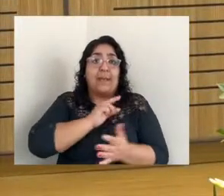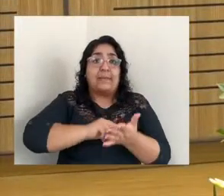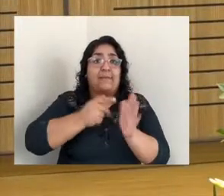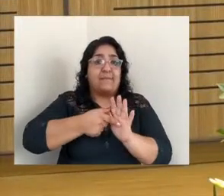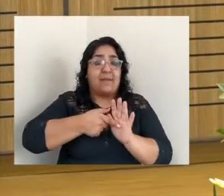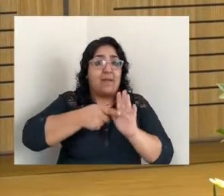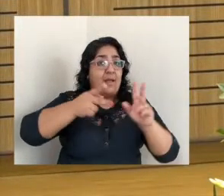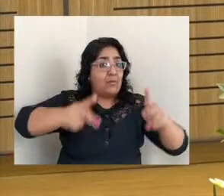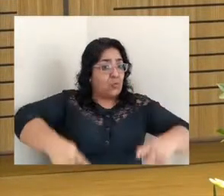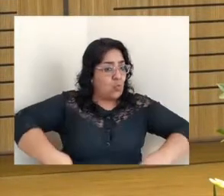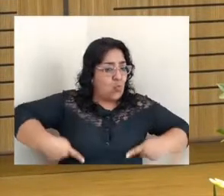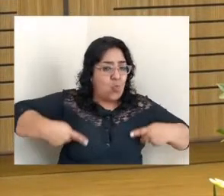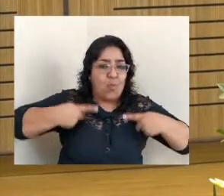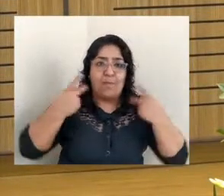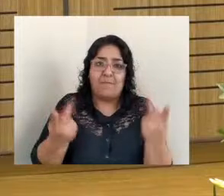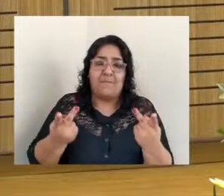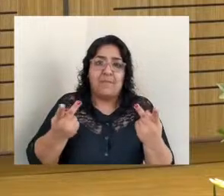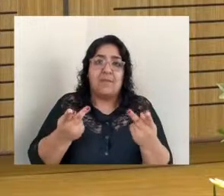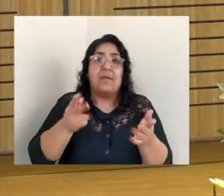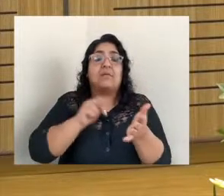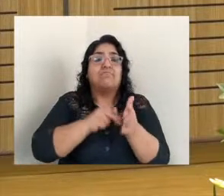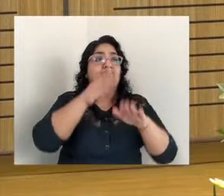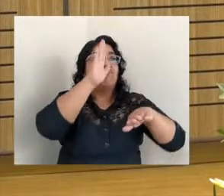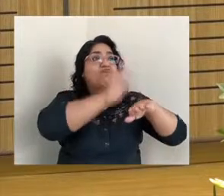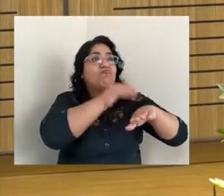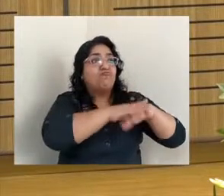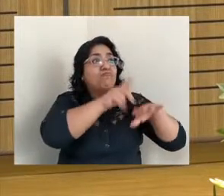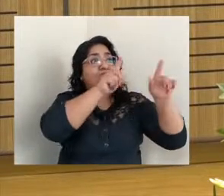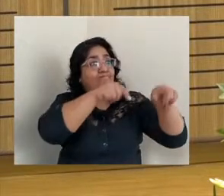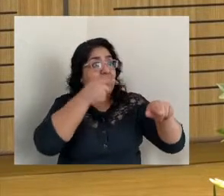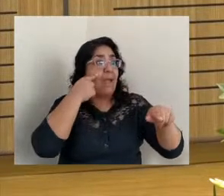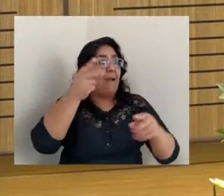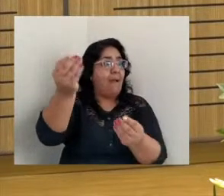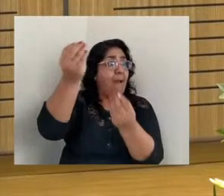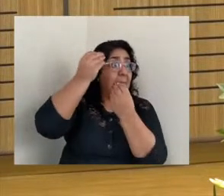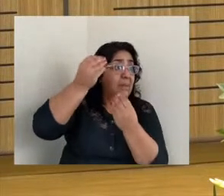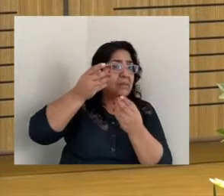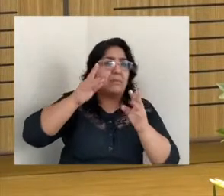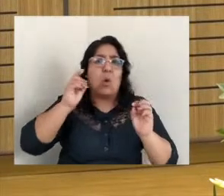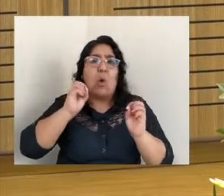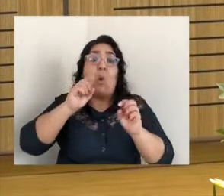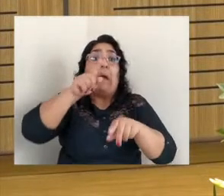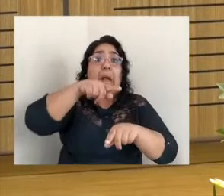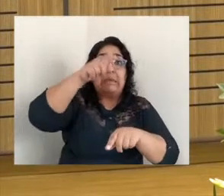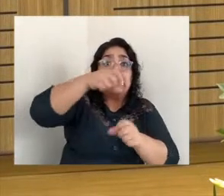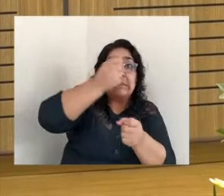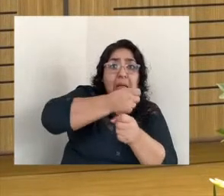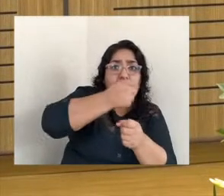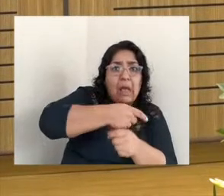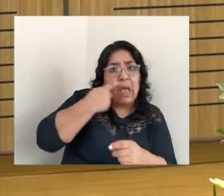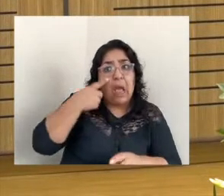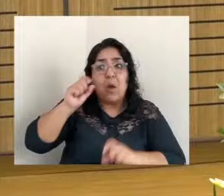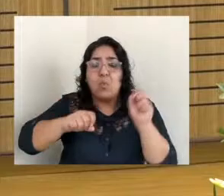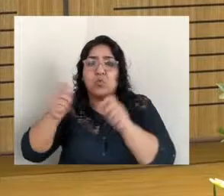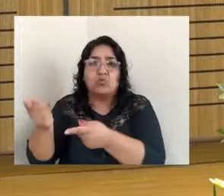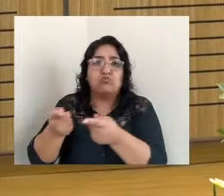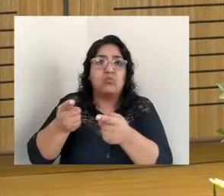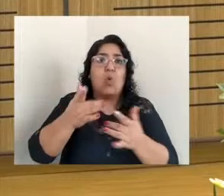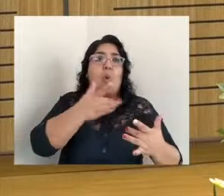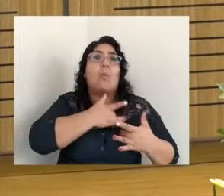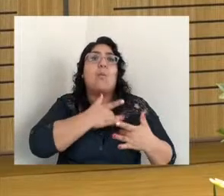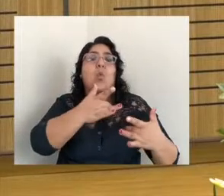es a lo largo de la vida. Contarán con capacitación permanente, conexión con el ámbito laboral, participación